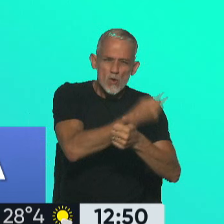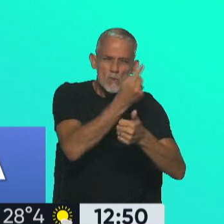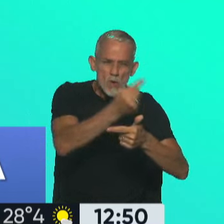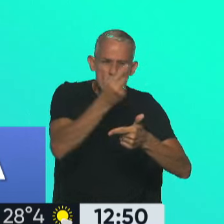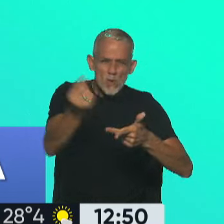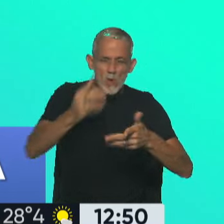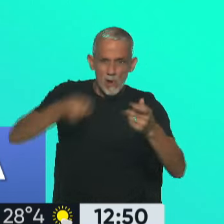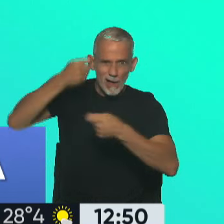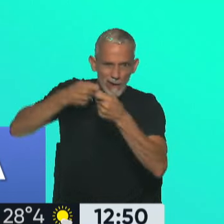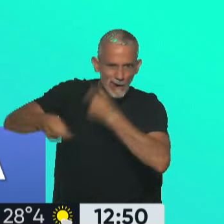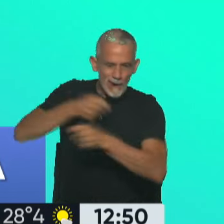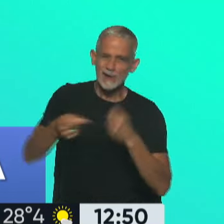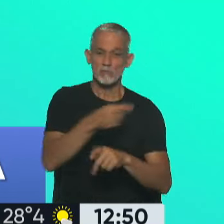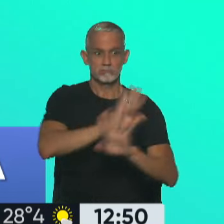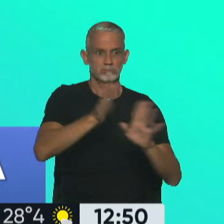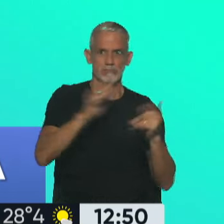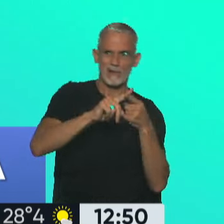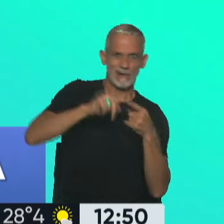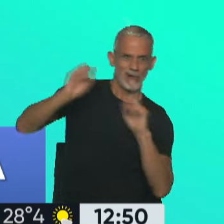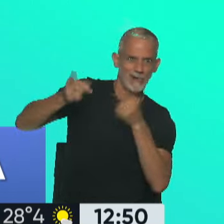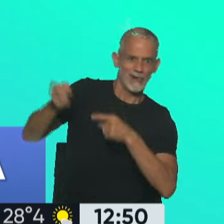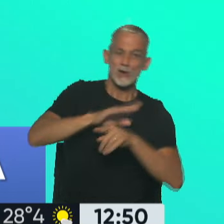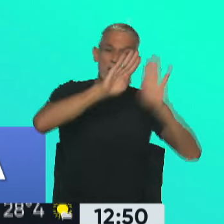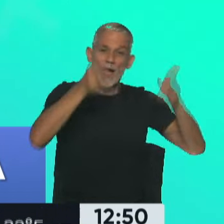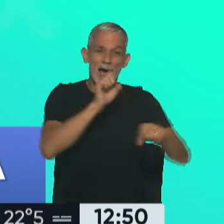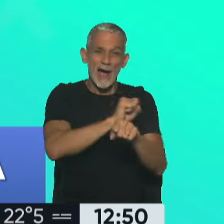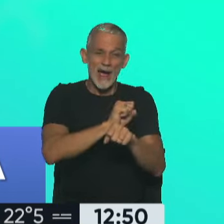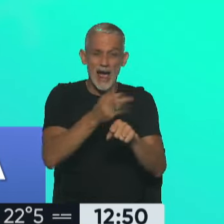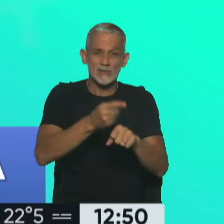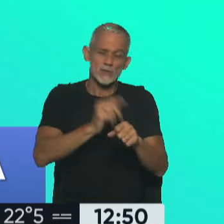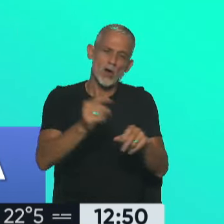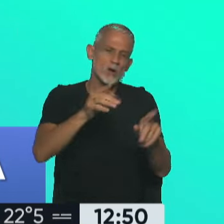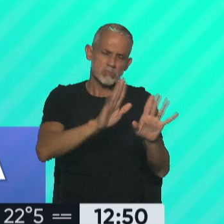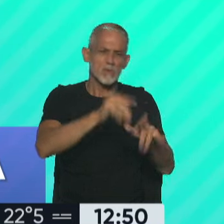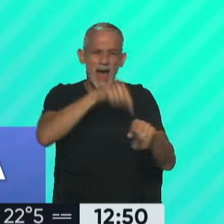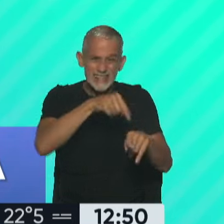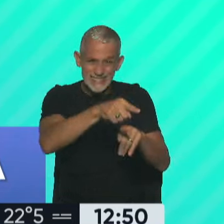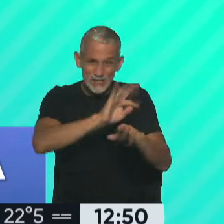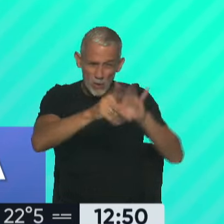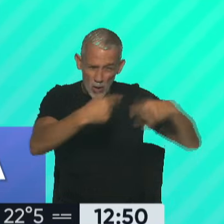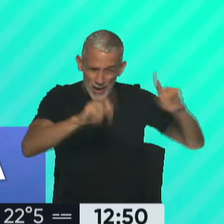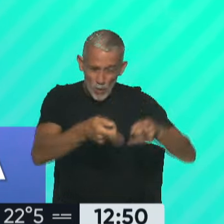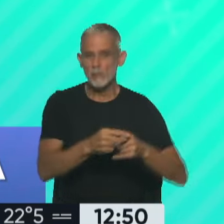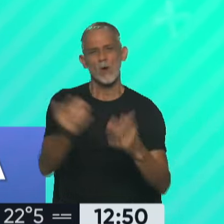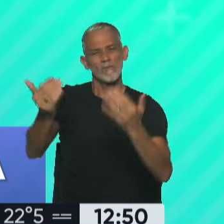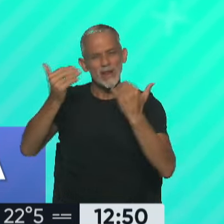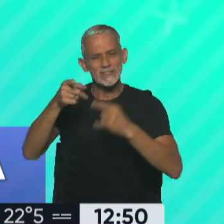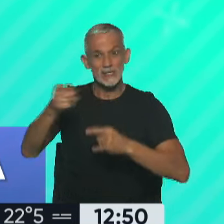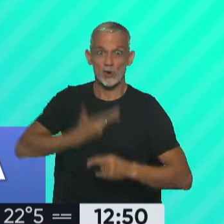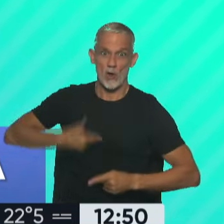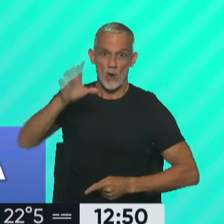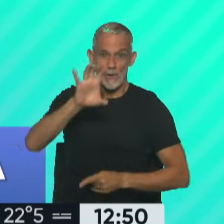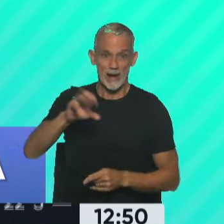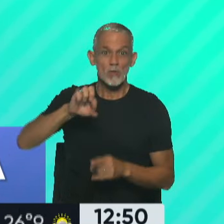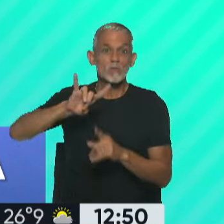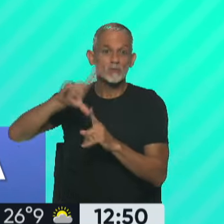los narcos santafesinos para que no actúen y para que la cárcel no sea un lugar de delitos. Felicitaciones, ahí está, como bien decía Pablo, la felicitación al gobernador